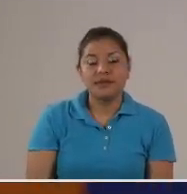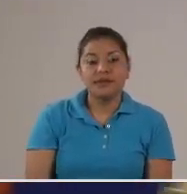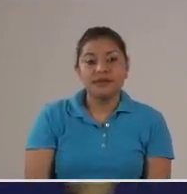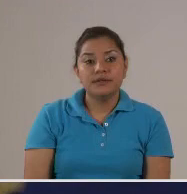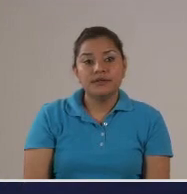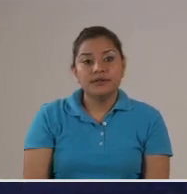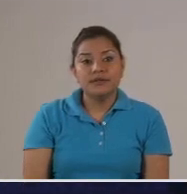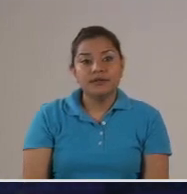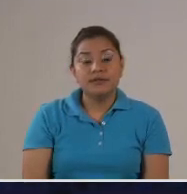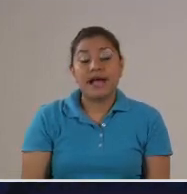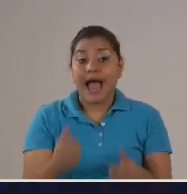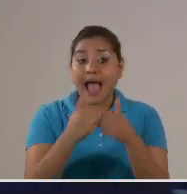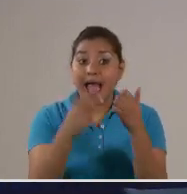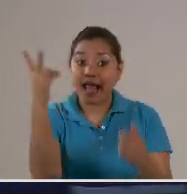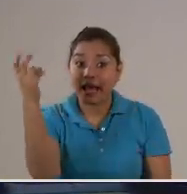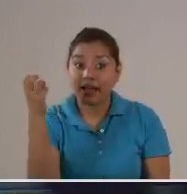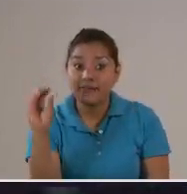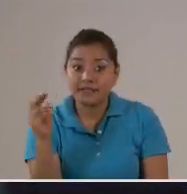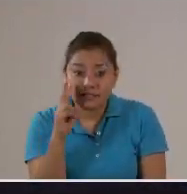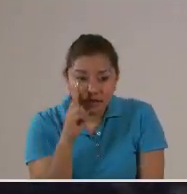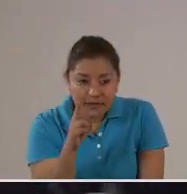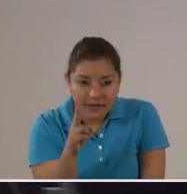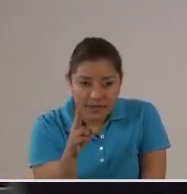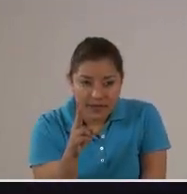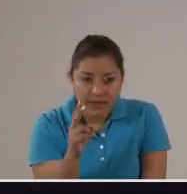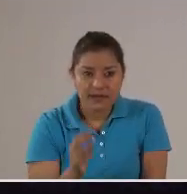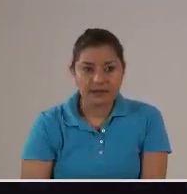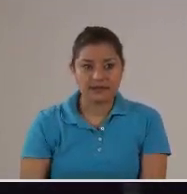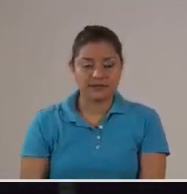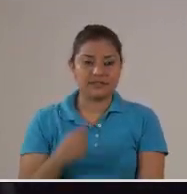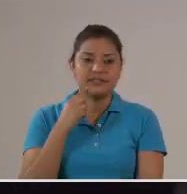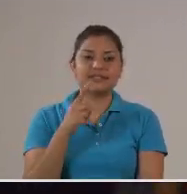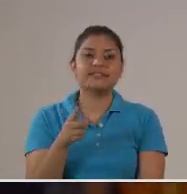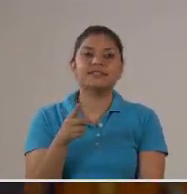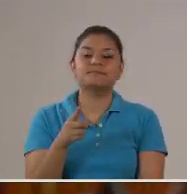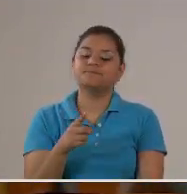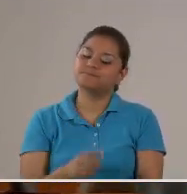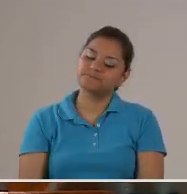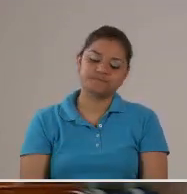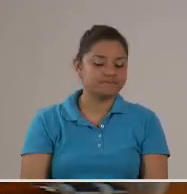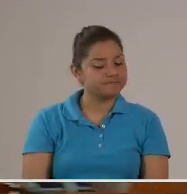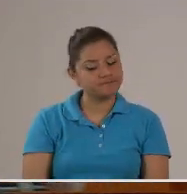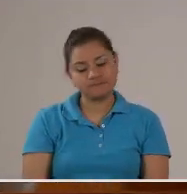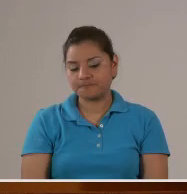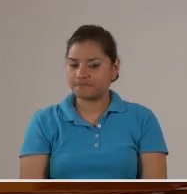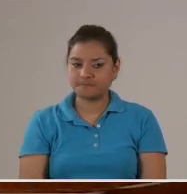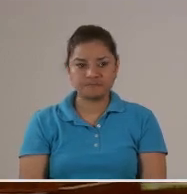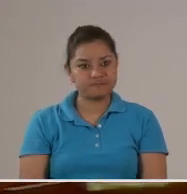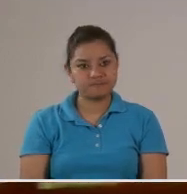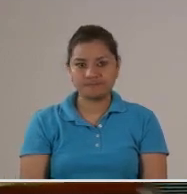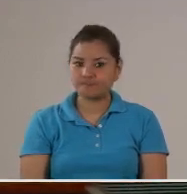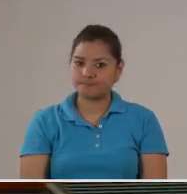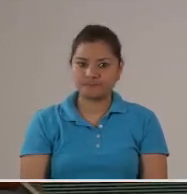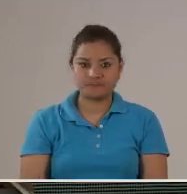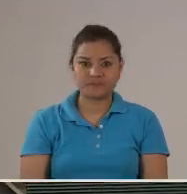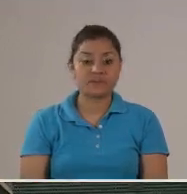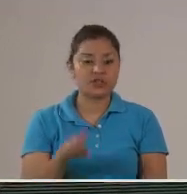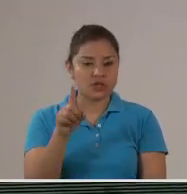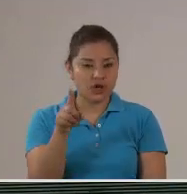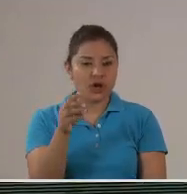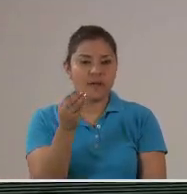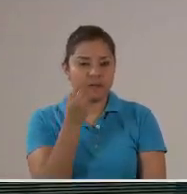odia cada vez que te mira dice me he de comer